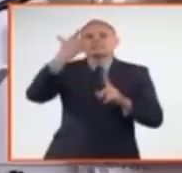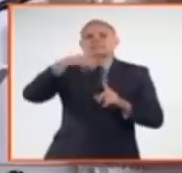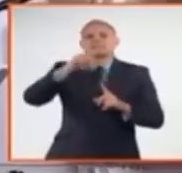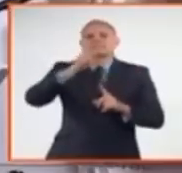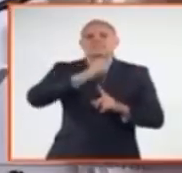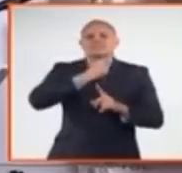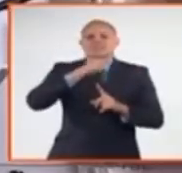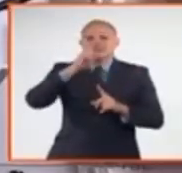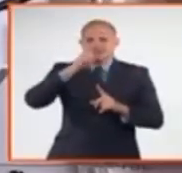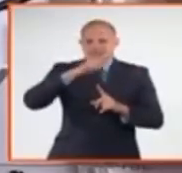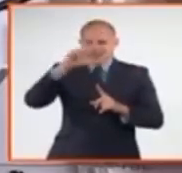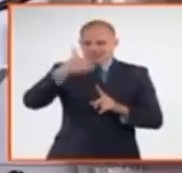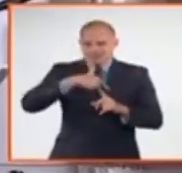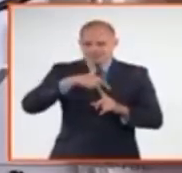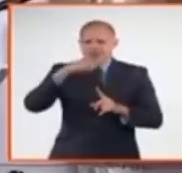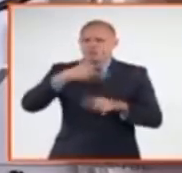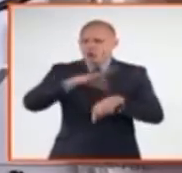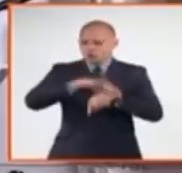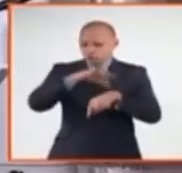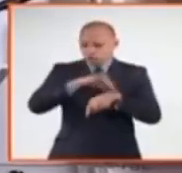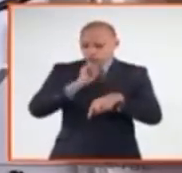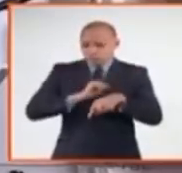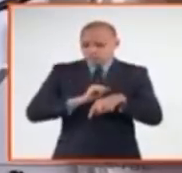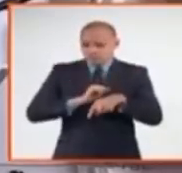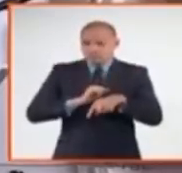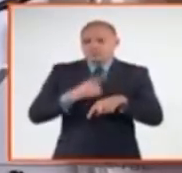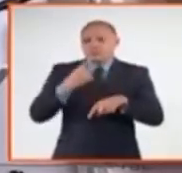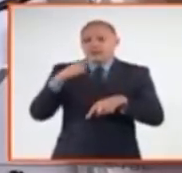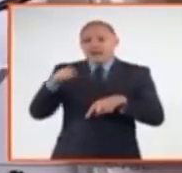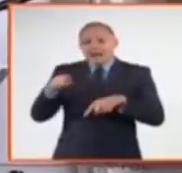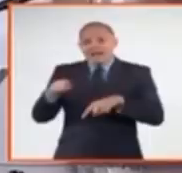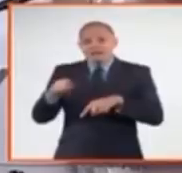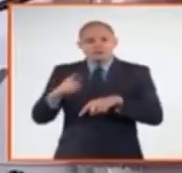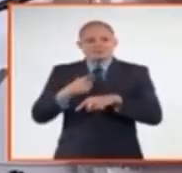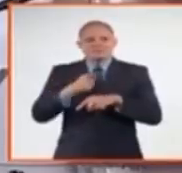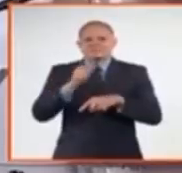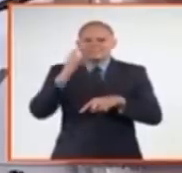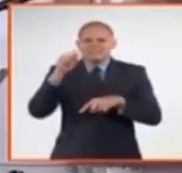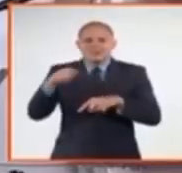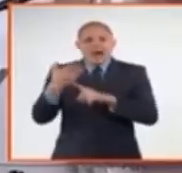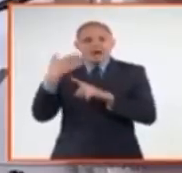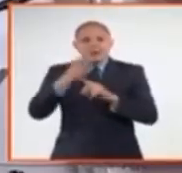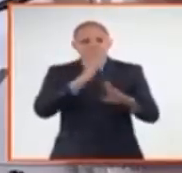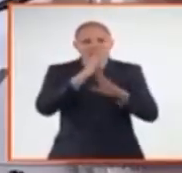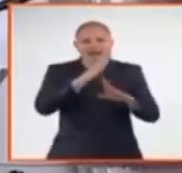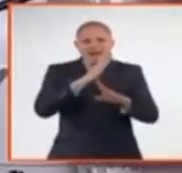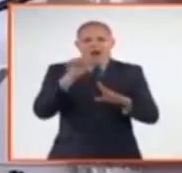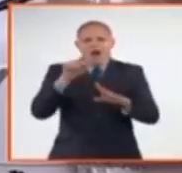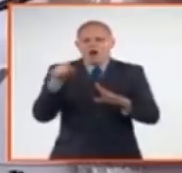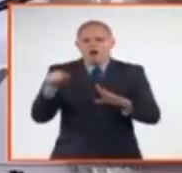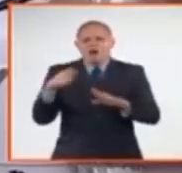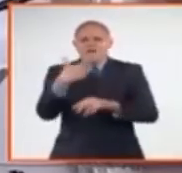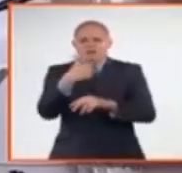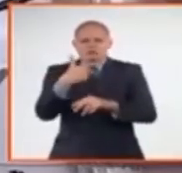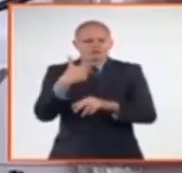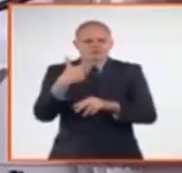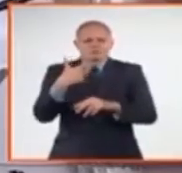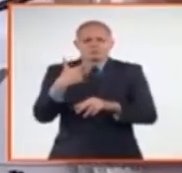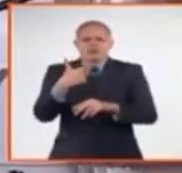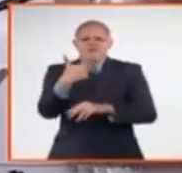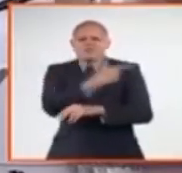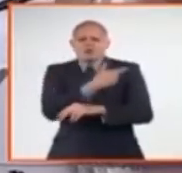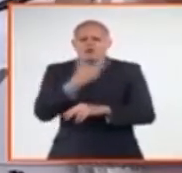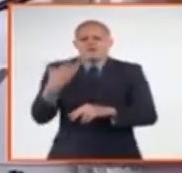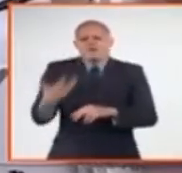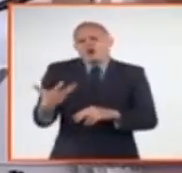cepa cuando se habla de efectividad y unos términos que sean otros momentos se ha intentado aclarar